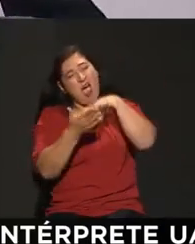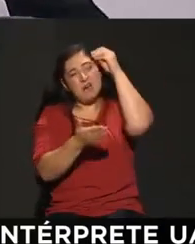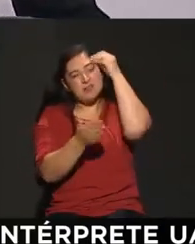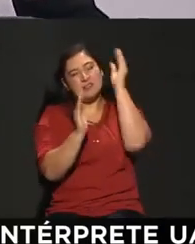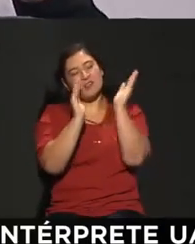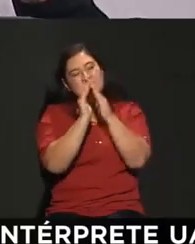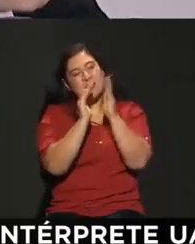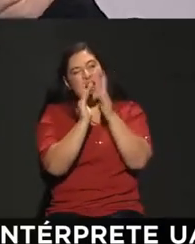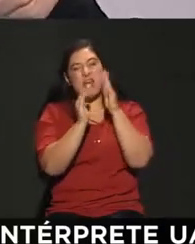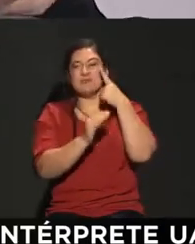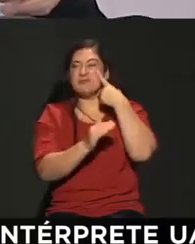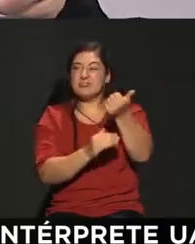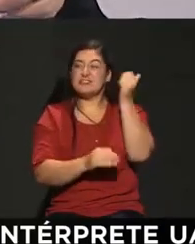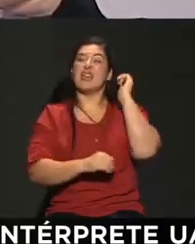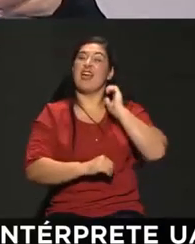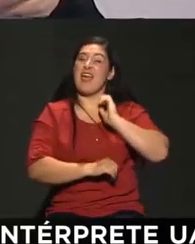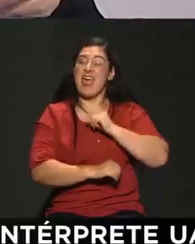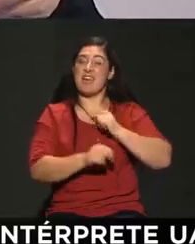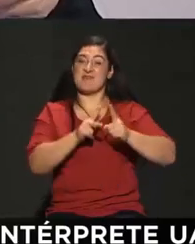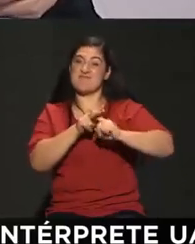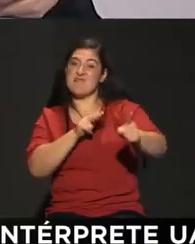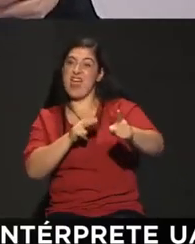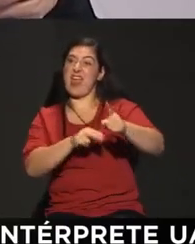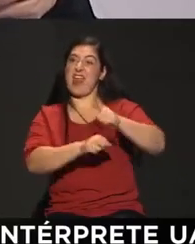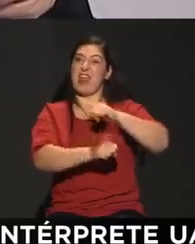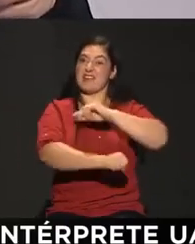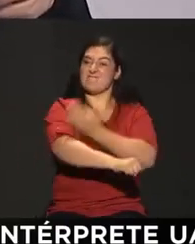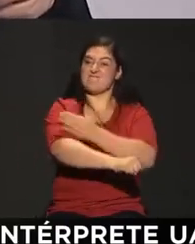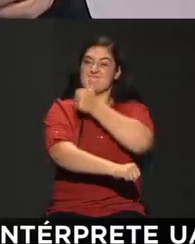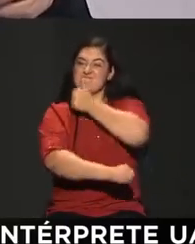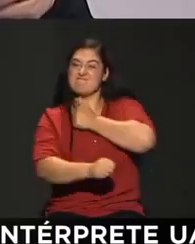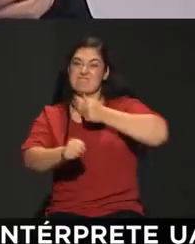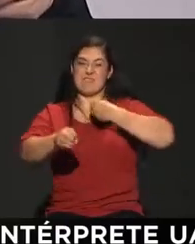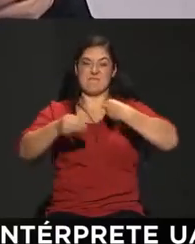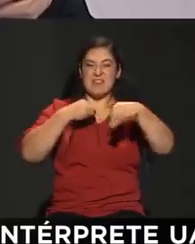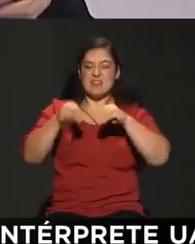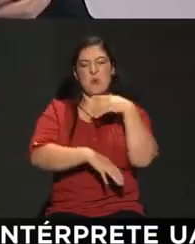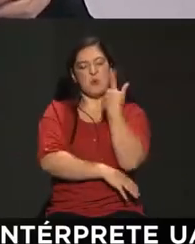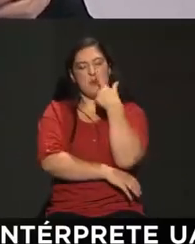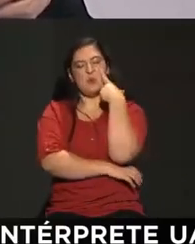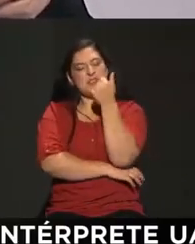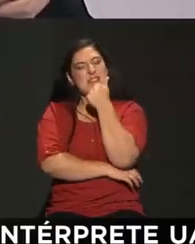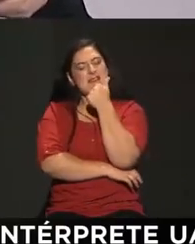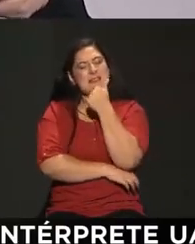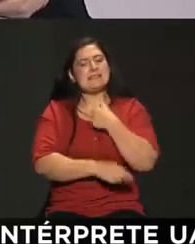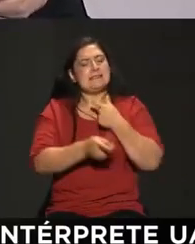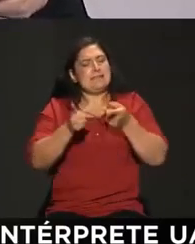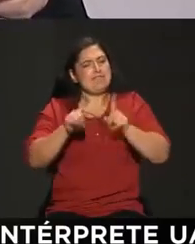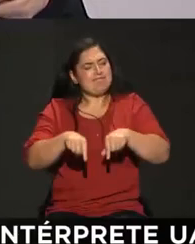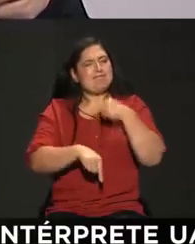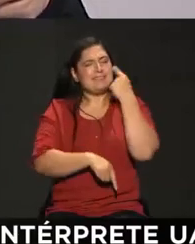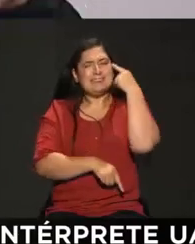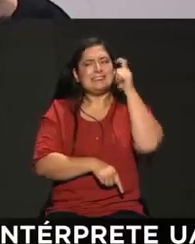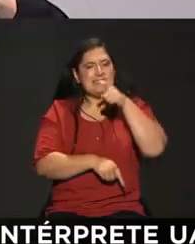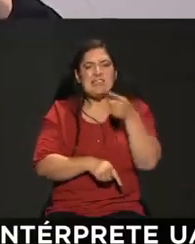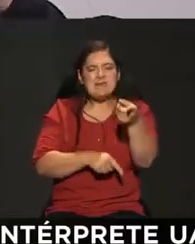casa, ese circuito tan chévere, la velocidad, la resistencia, la flexibilidad, qué chévere. Pero también hay que contribuir con qué. A ver,